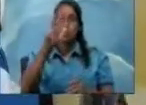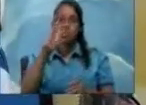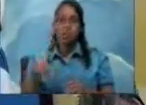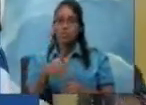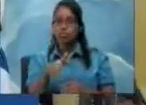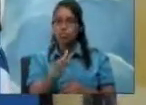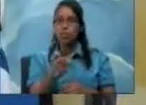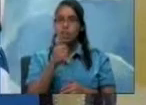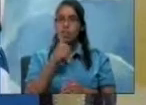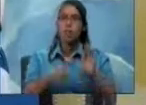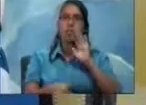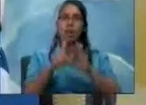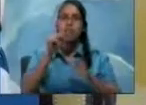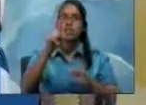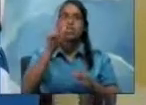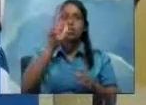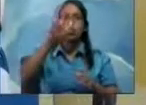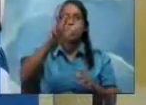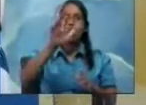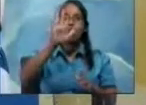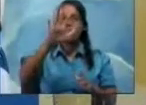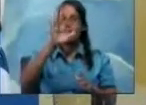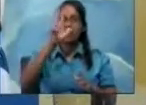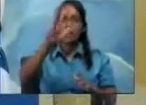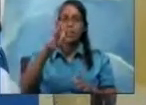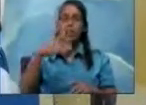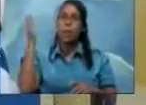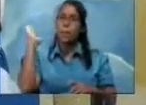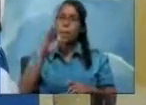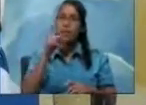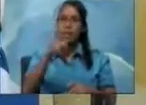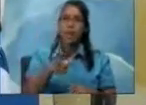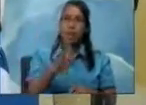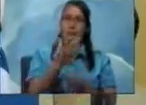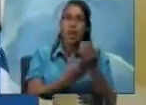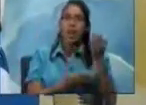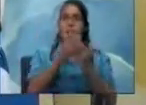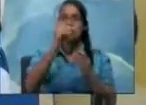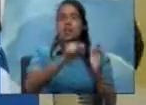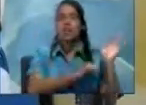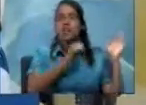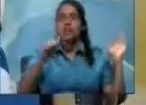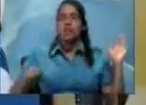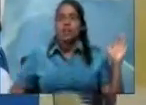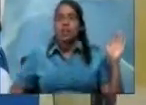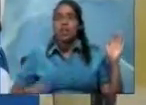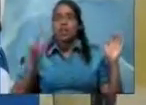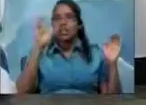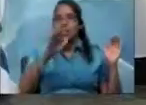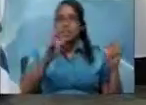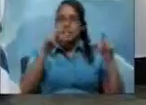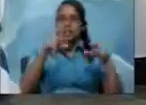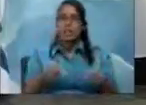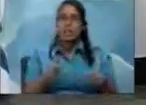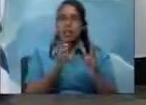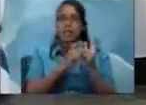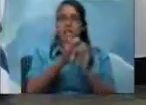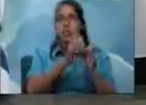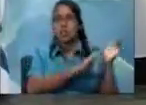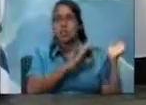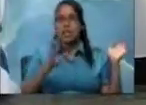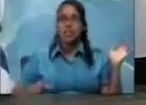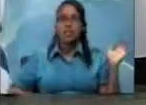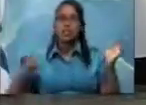hay más de 153 peces que han venido a las manos del Señor y en las manos del Señor